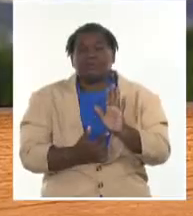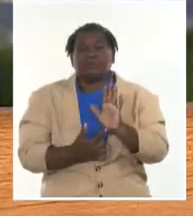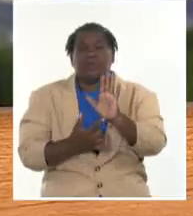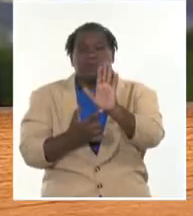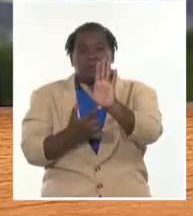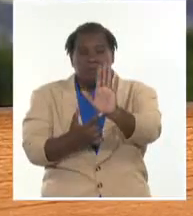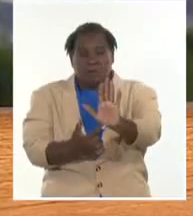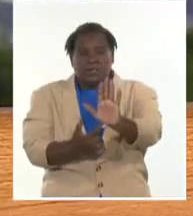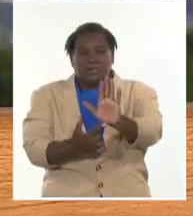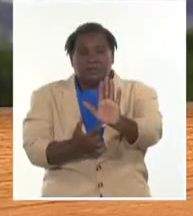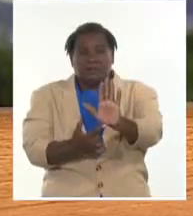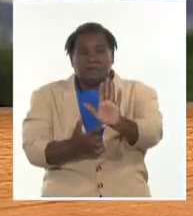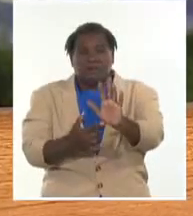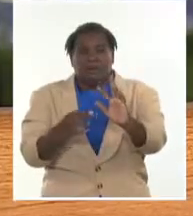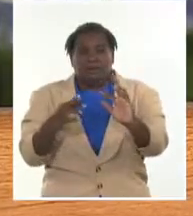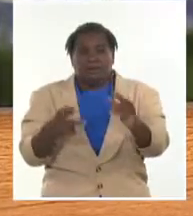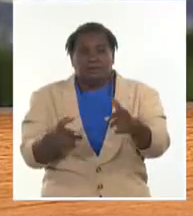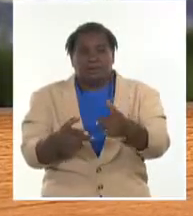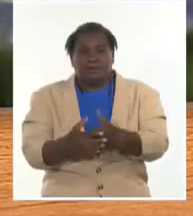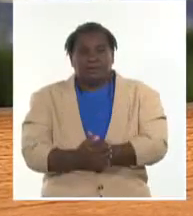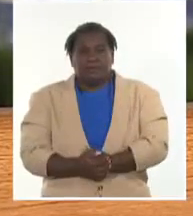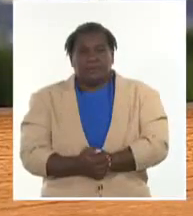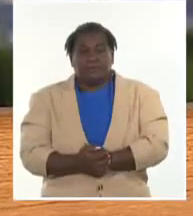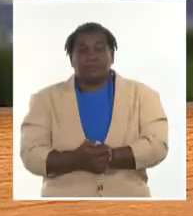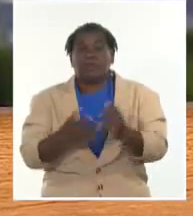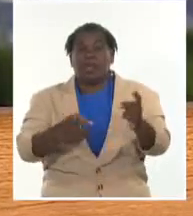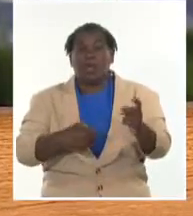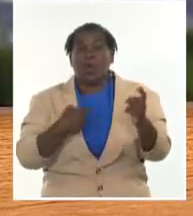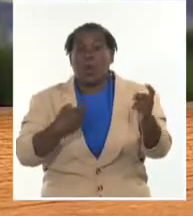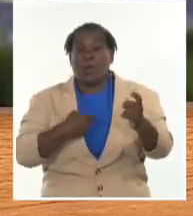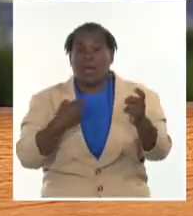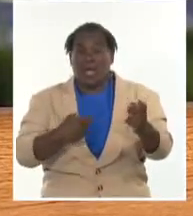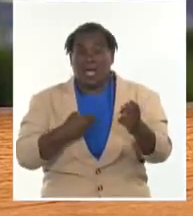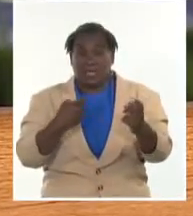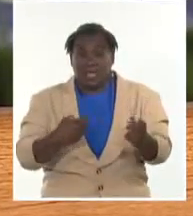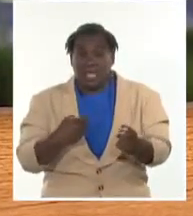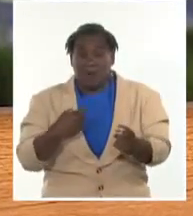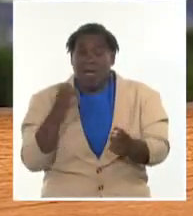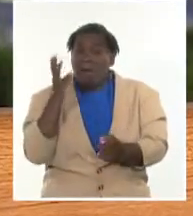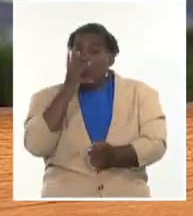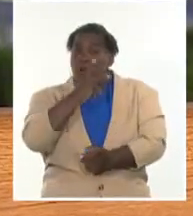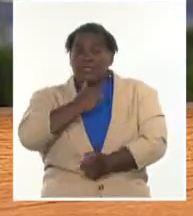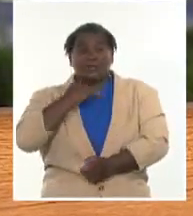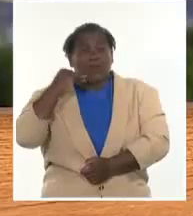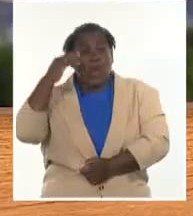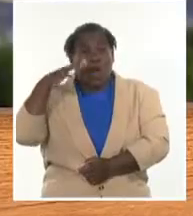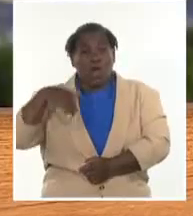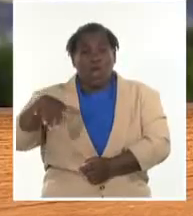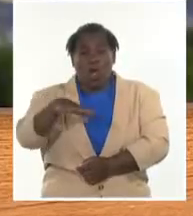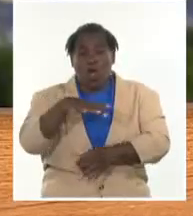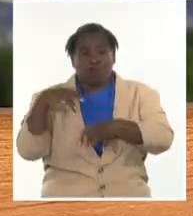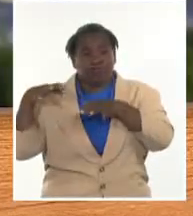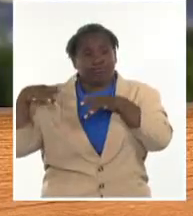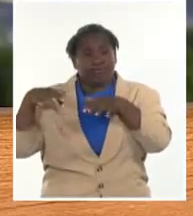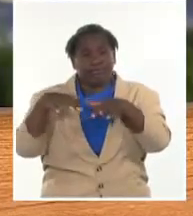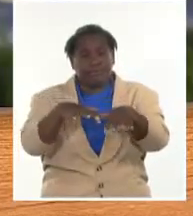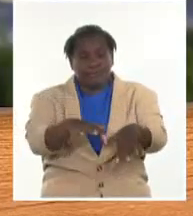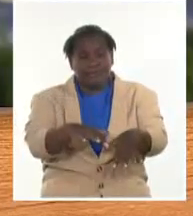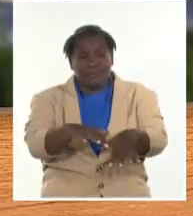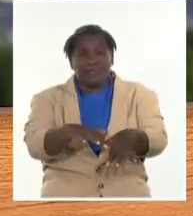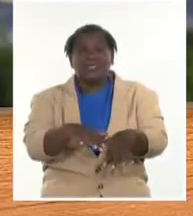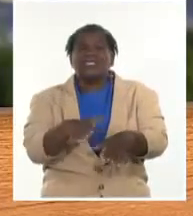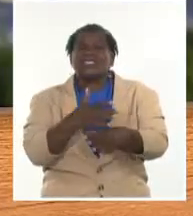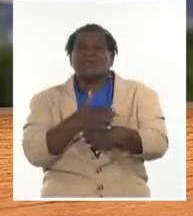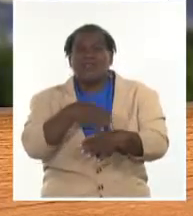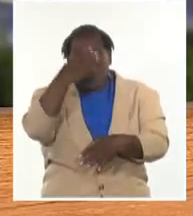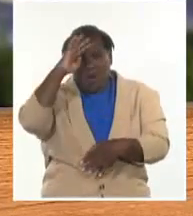vez más en combativas y coloridas movilizaciones que seguimos firmes y